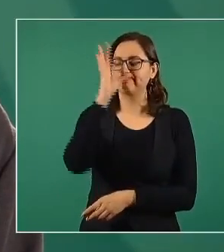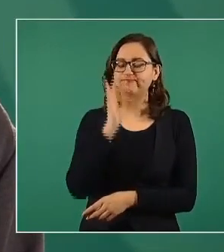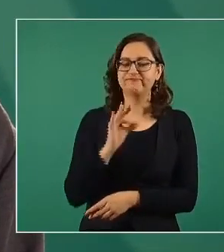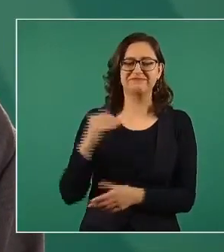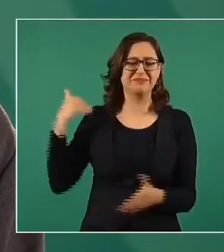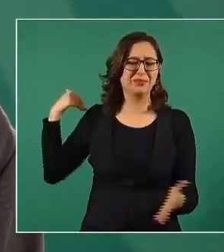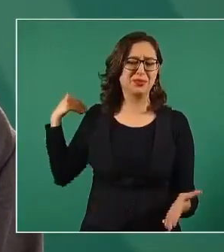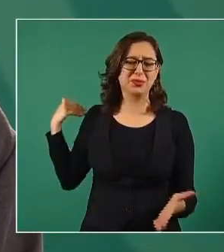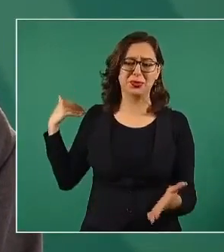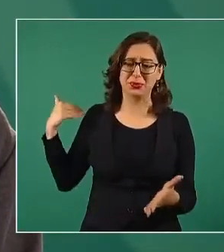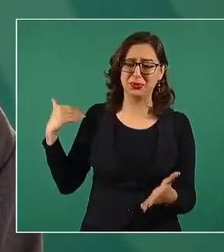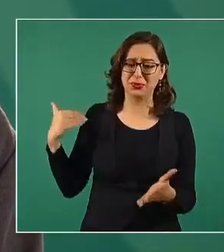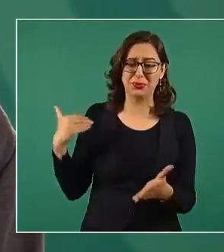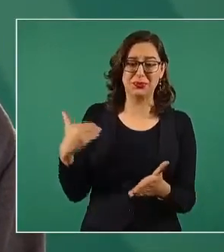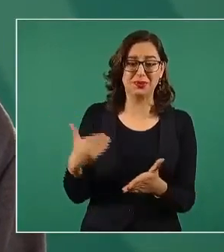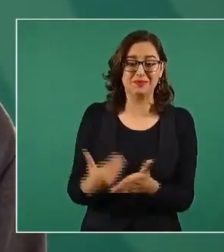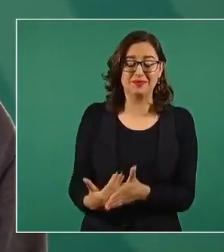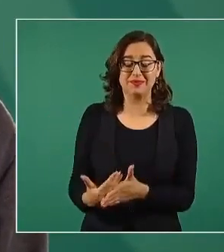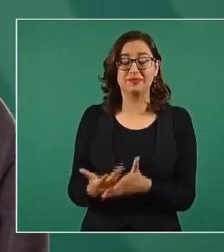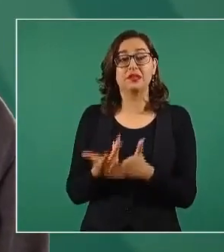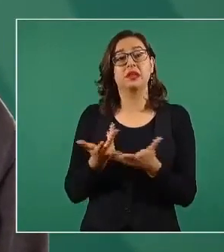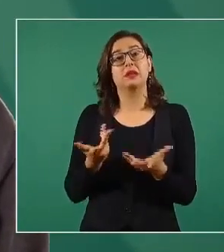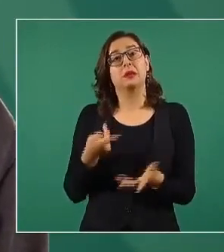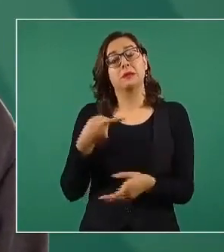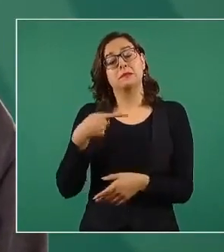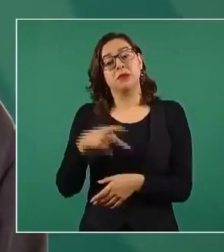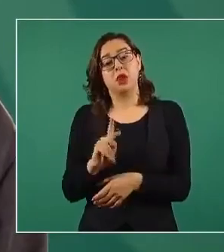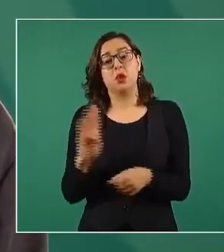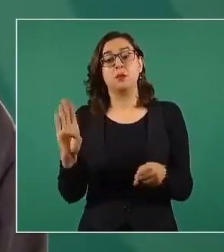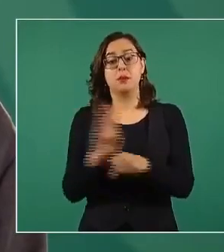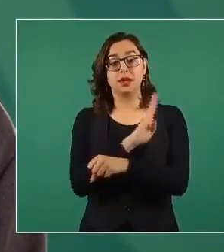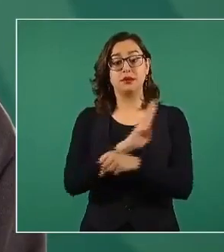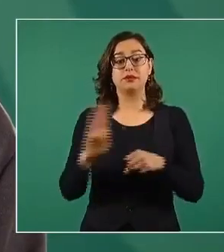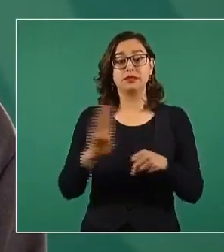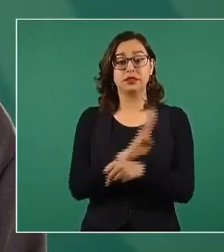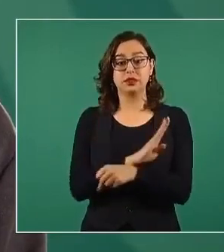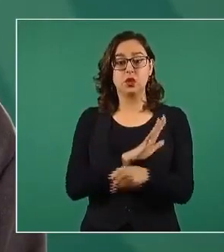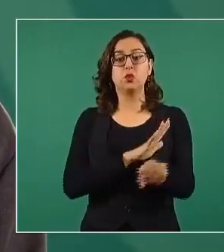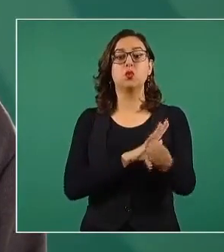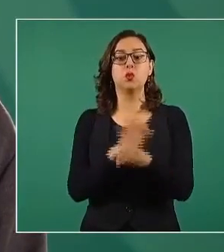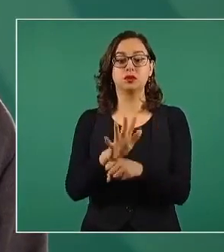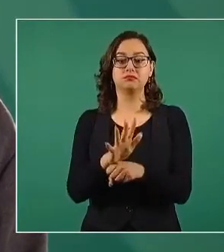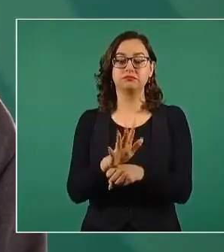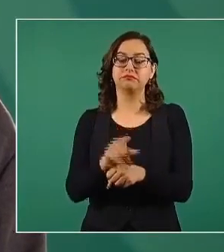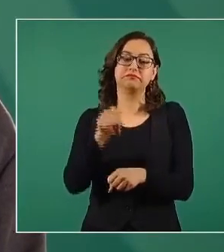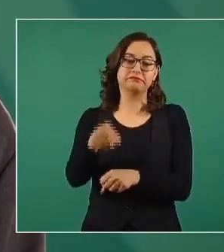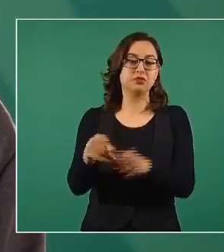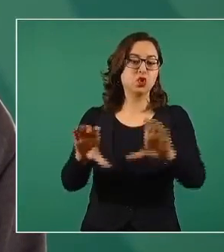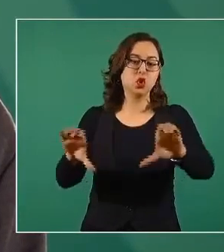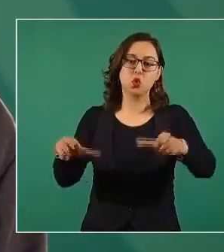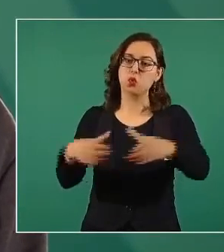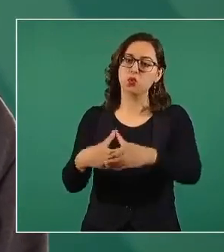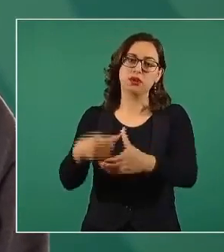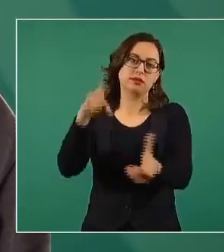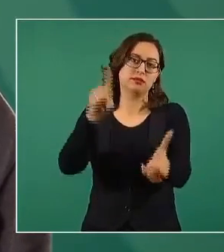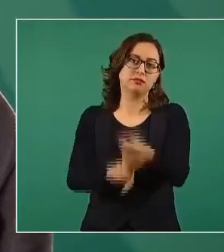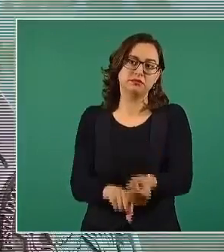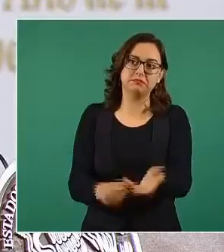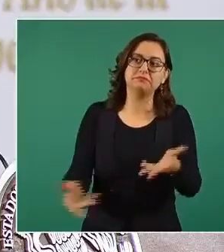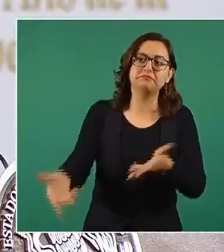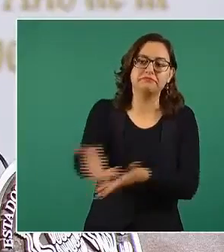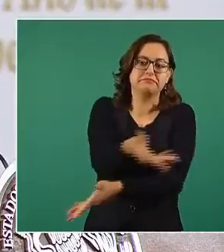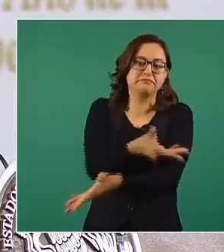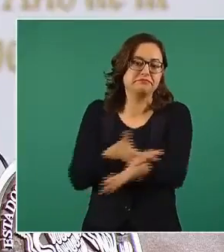La gran ventaja de este sistema es que descansa en la comunidad, y se está viendo ahora su